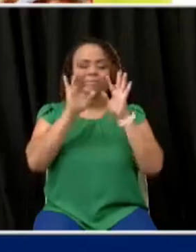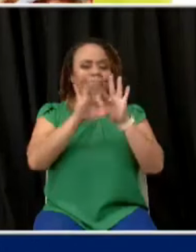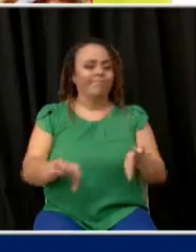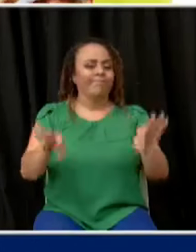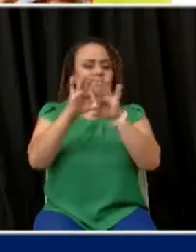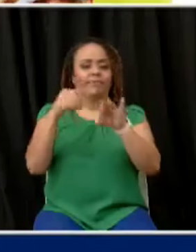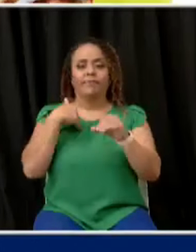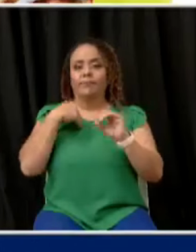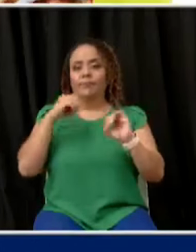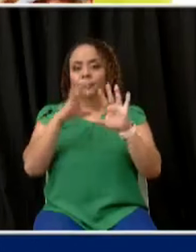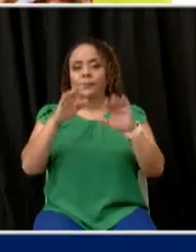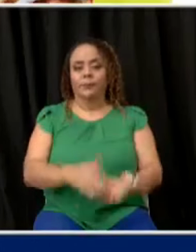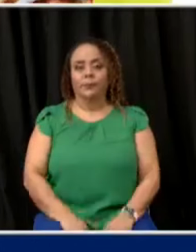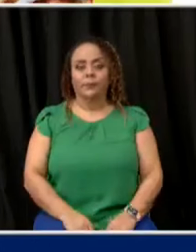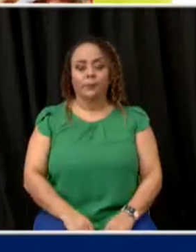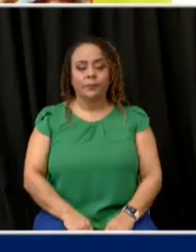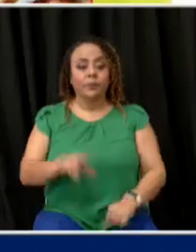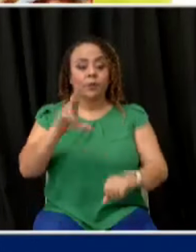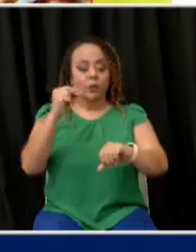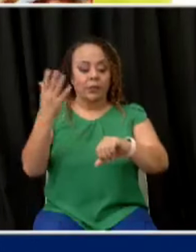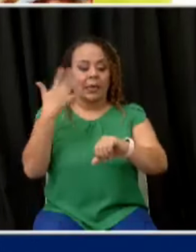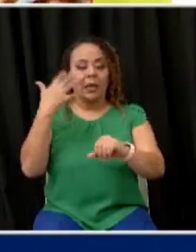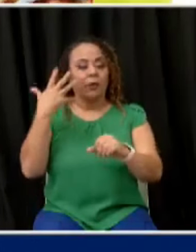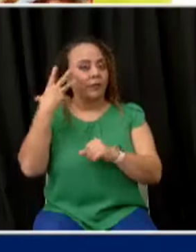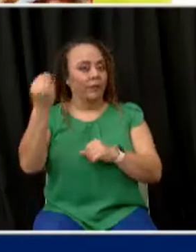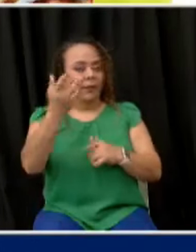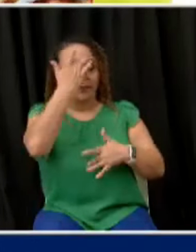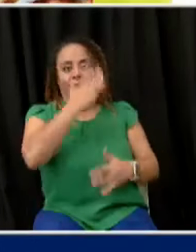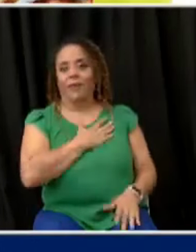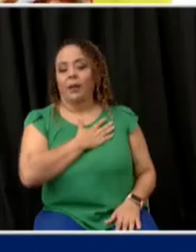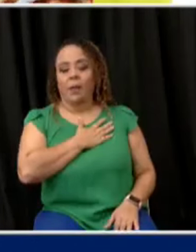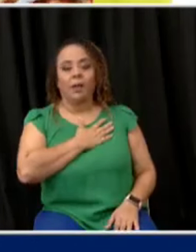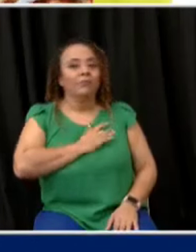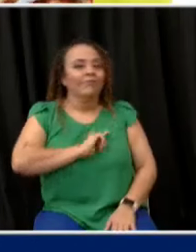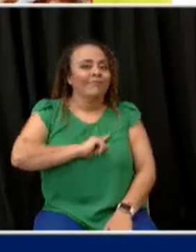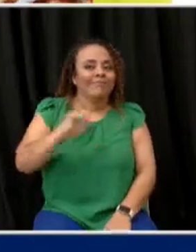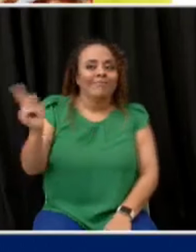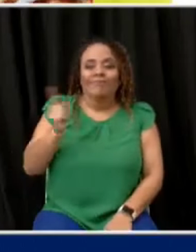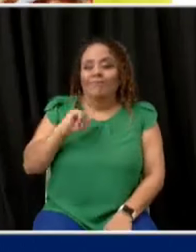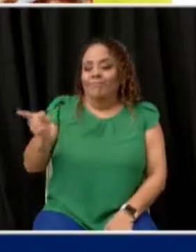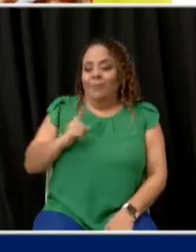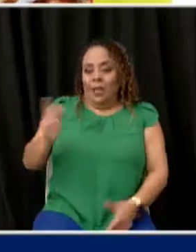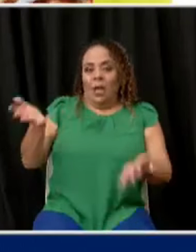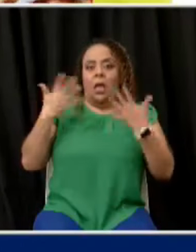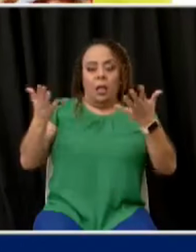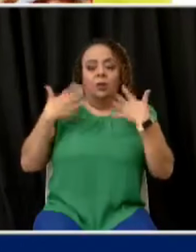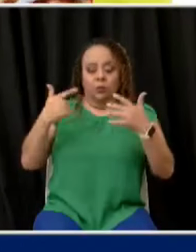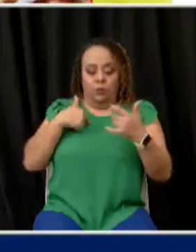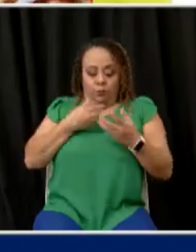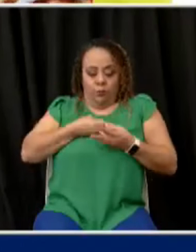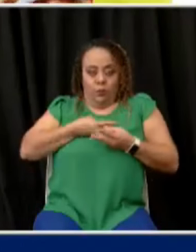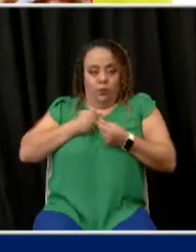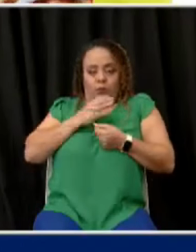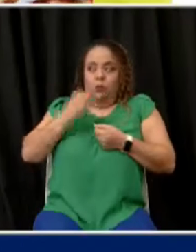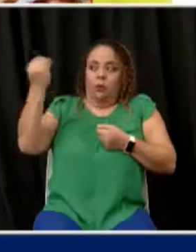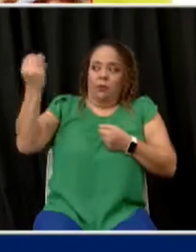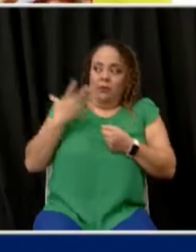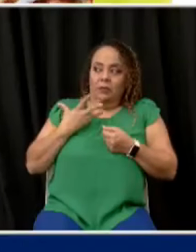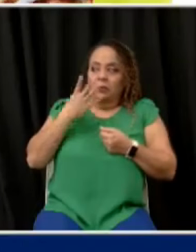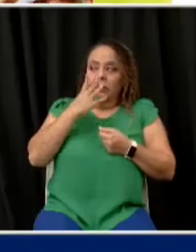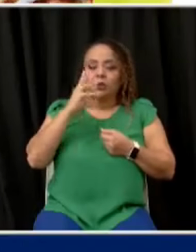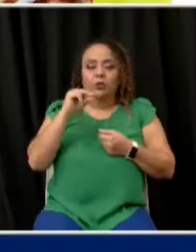tengamos claro. O sea, no es el calor de afuera el que me está enfermando, es el calor que estoy produciendo y que estoy recibiendo y que no